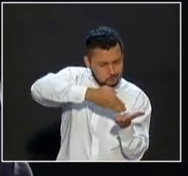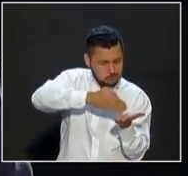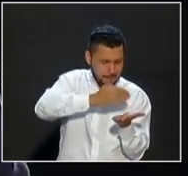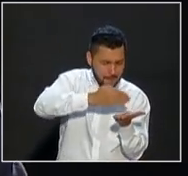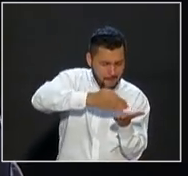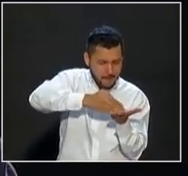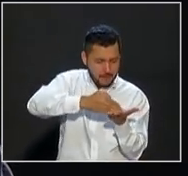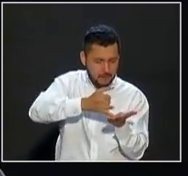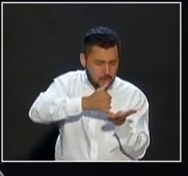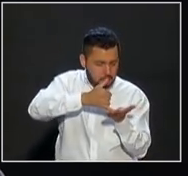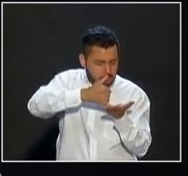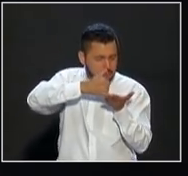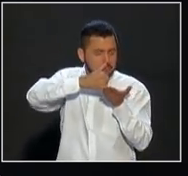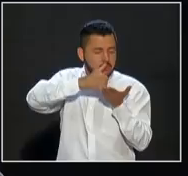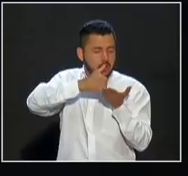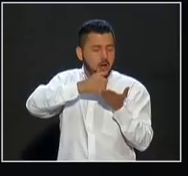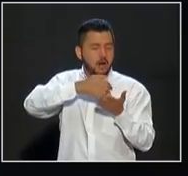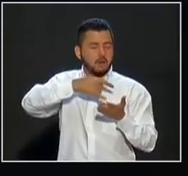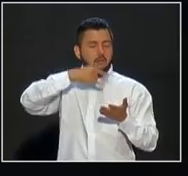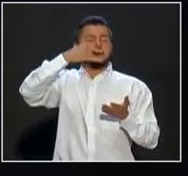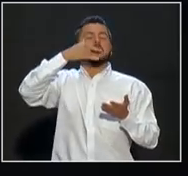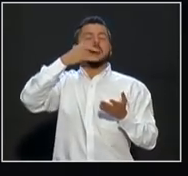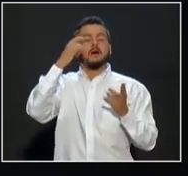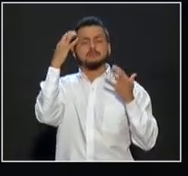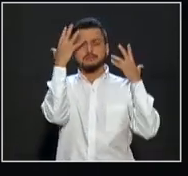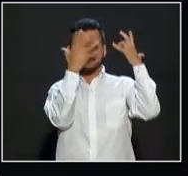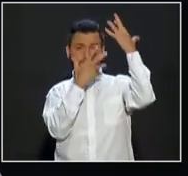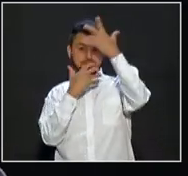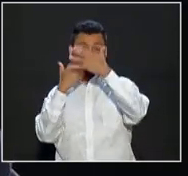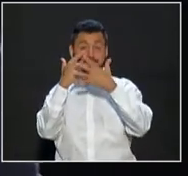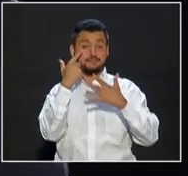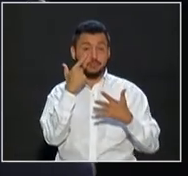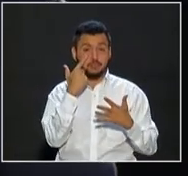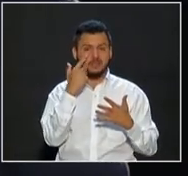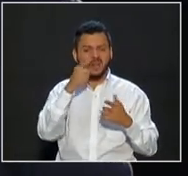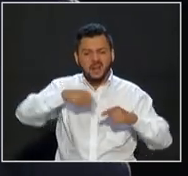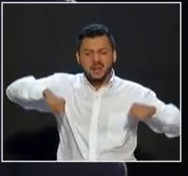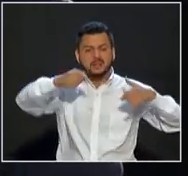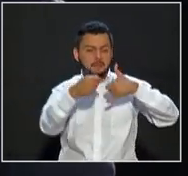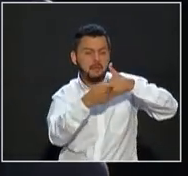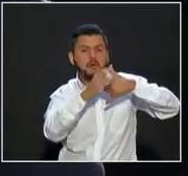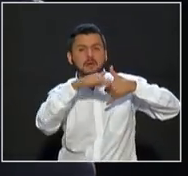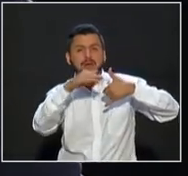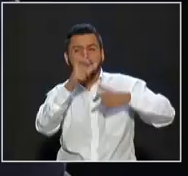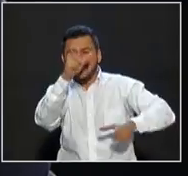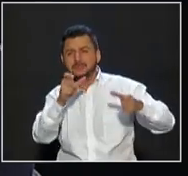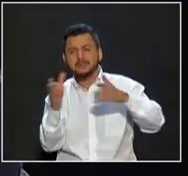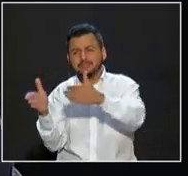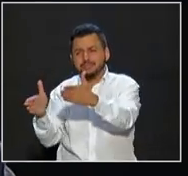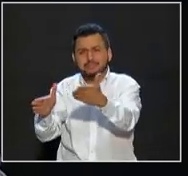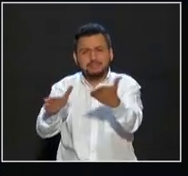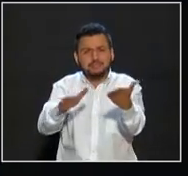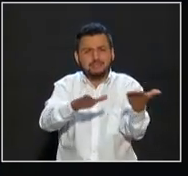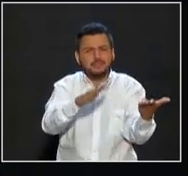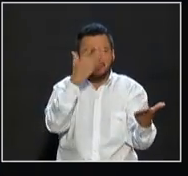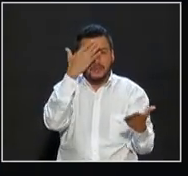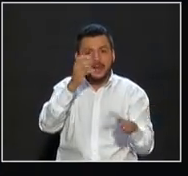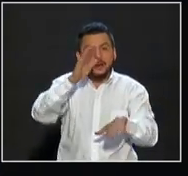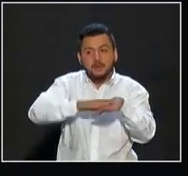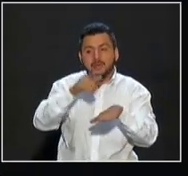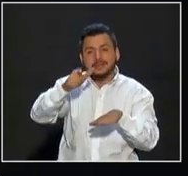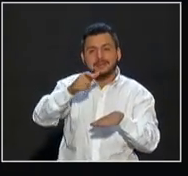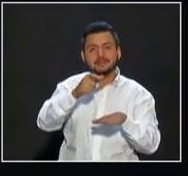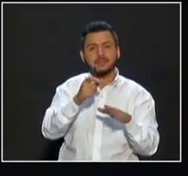antioquia nuestros muertos son en gran parte por culpa de la violencia que genera la coca y por eso hay que tener autoridad